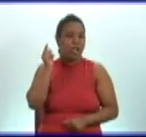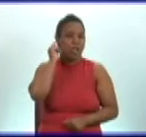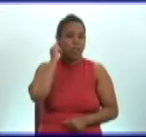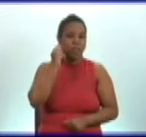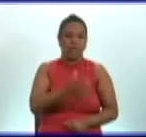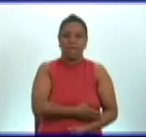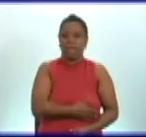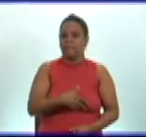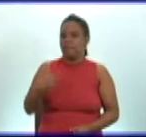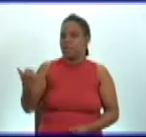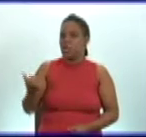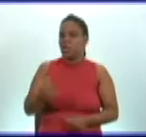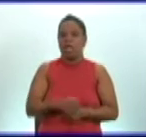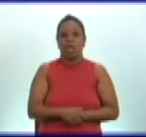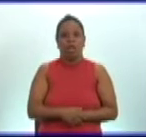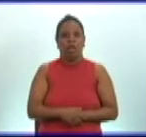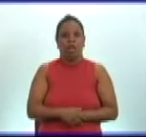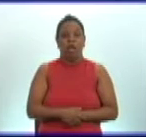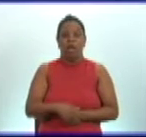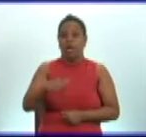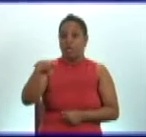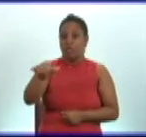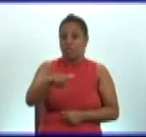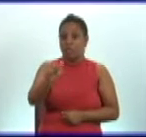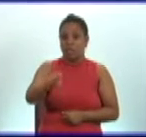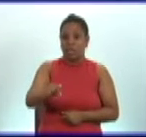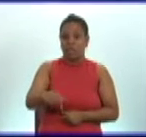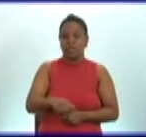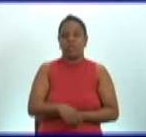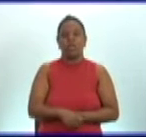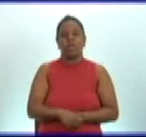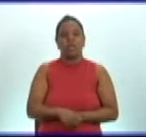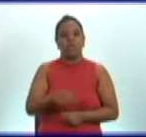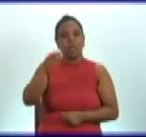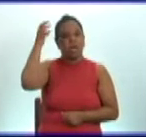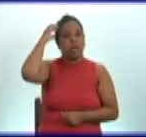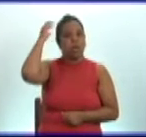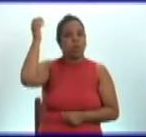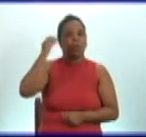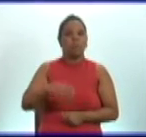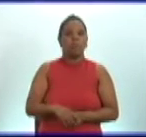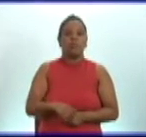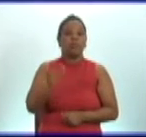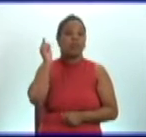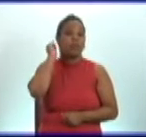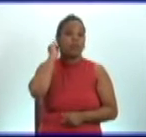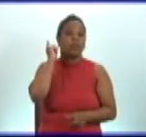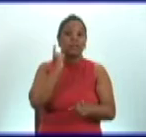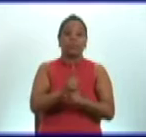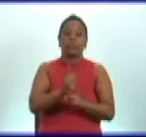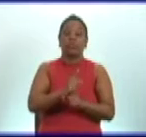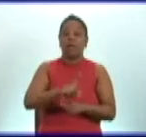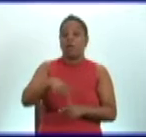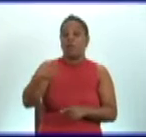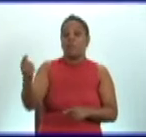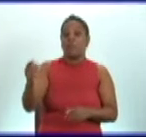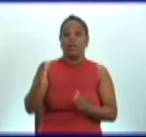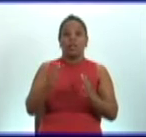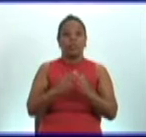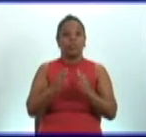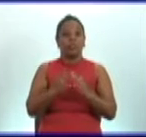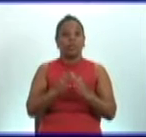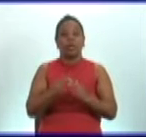violadas. También este bando decretaba que las mujeres que se encontraran fuera de su finca o en casa de sus parientes